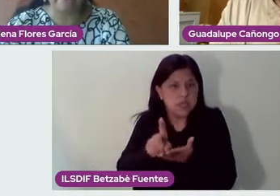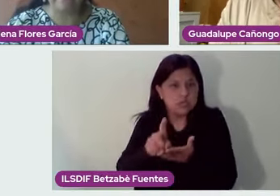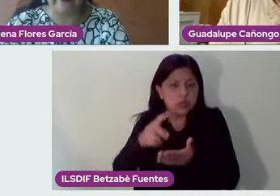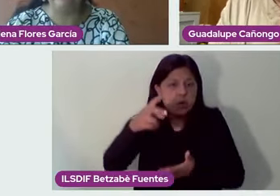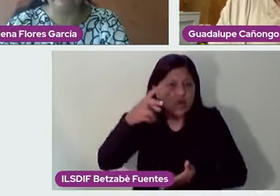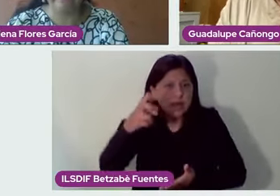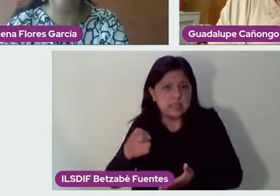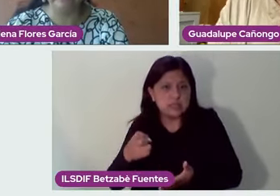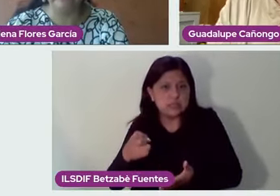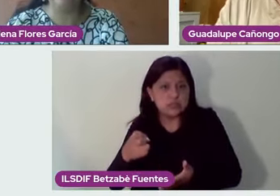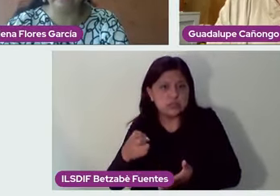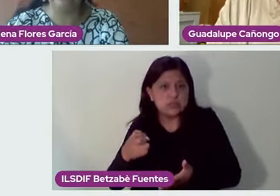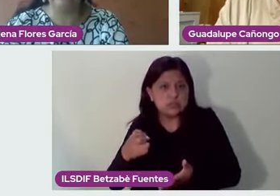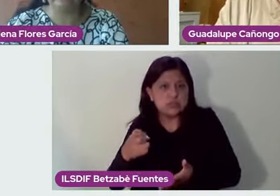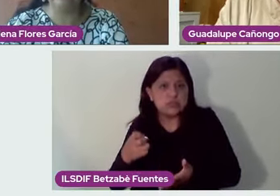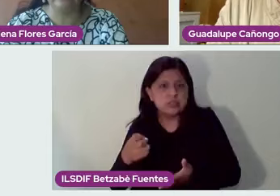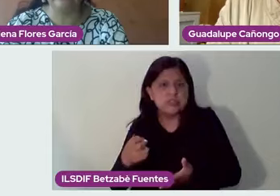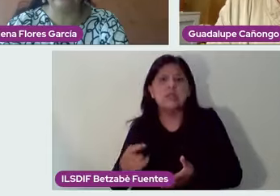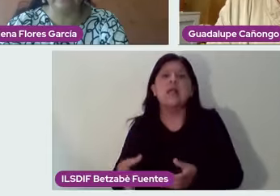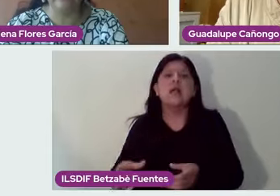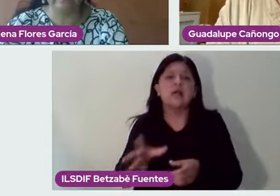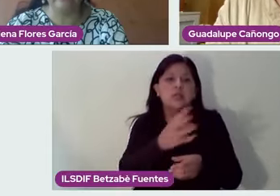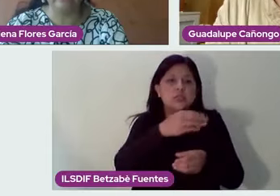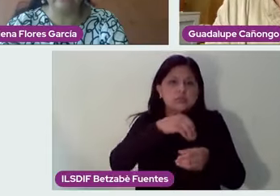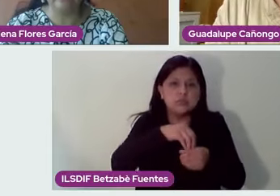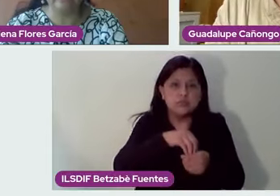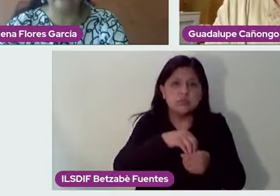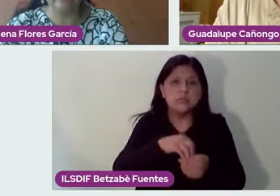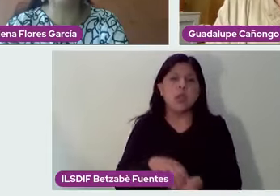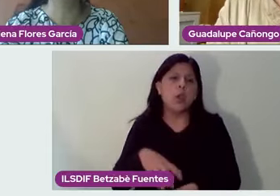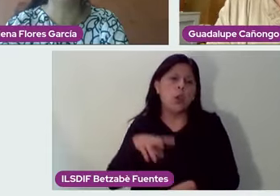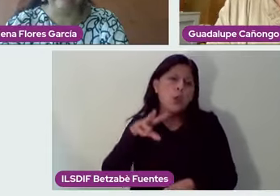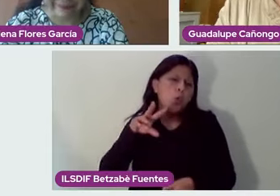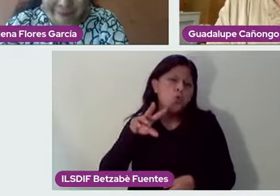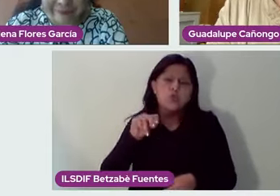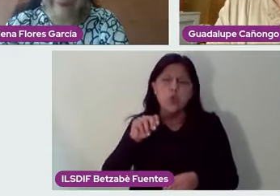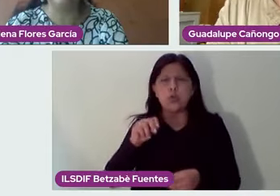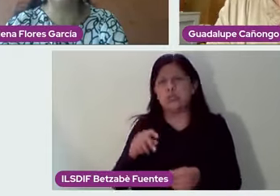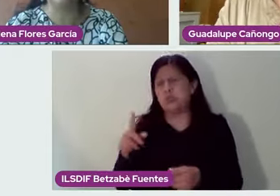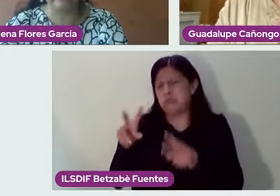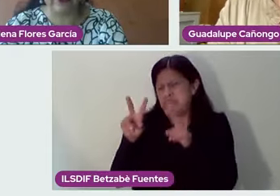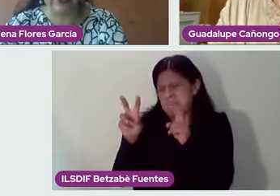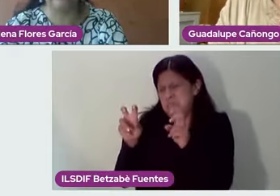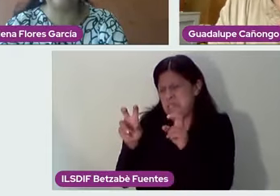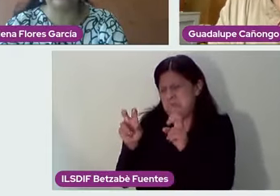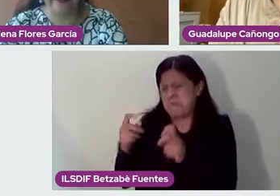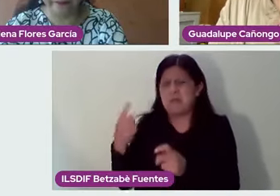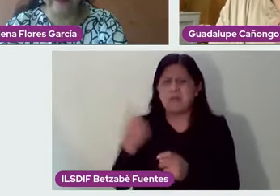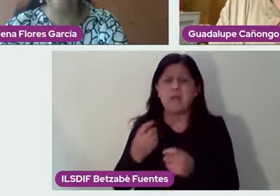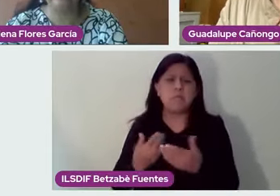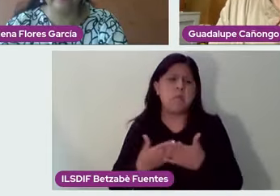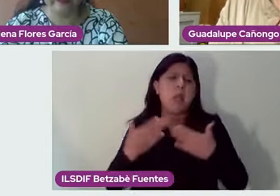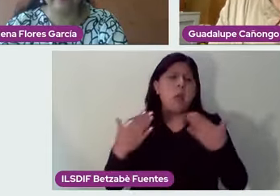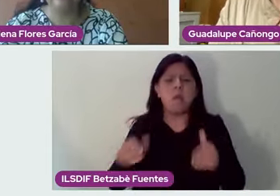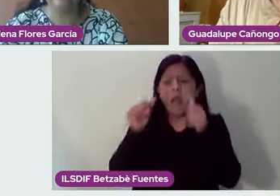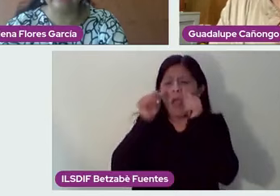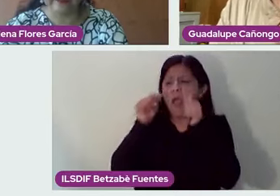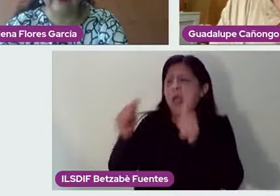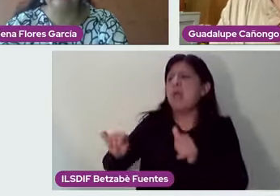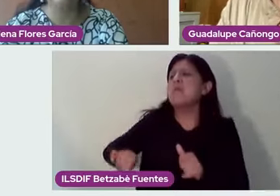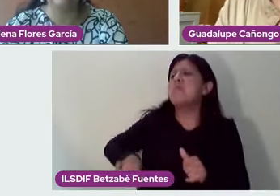no es, ojo, porque también se suele pensar que pudiera ser una moda o que pudiera ser un gusto